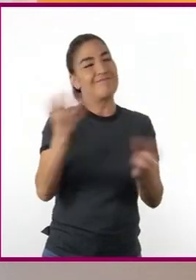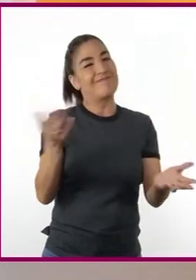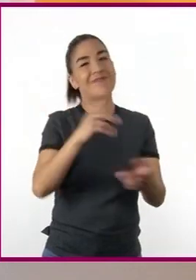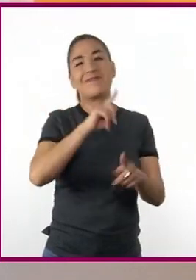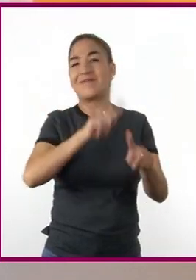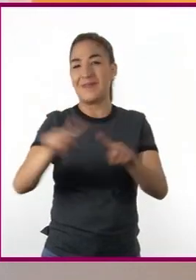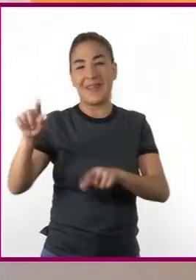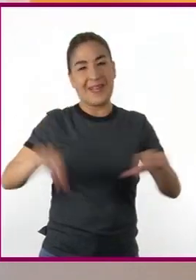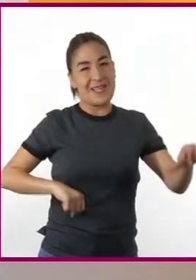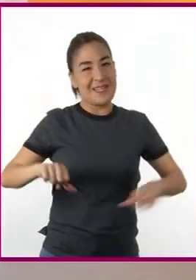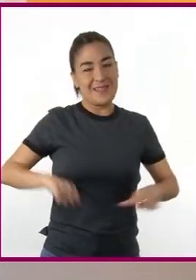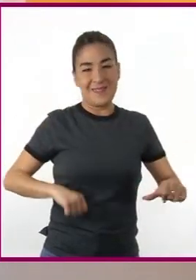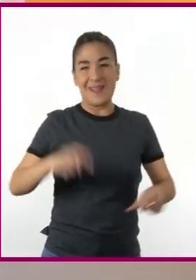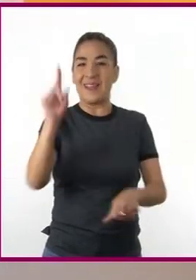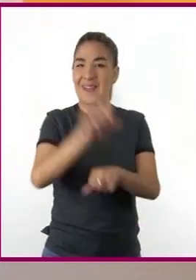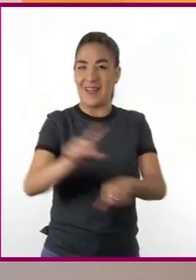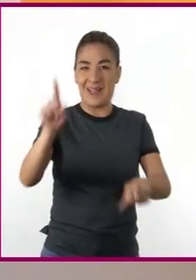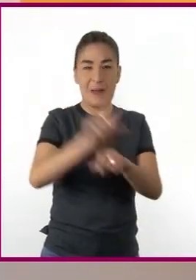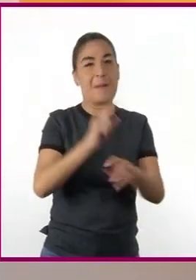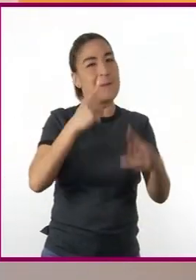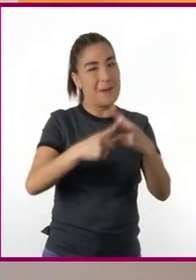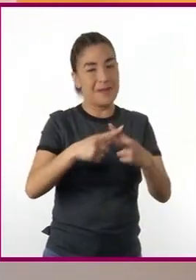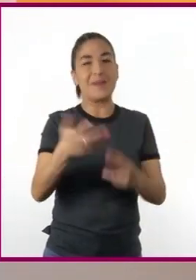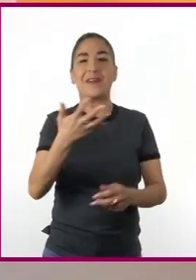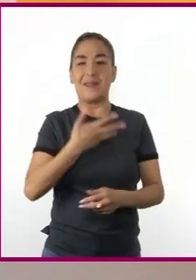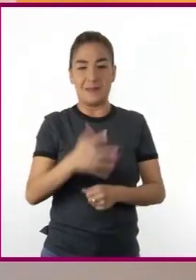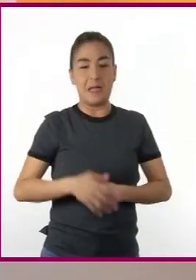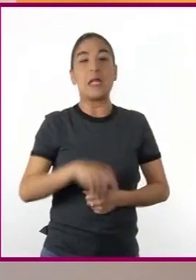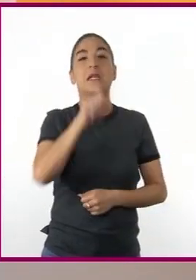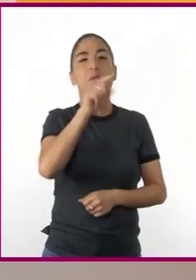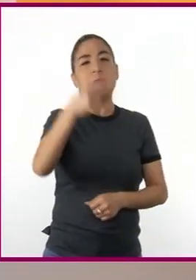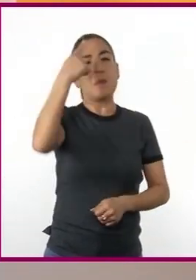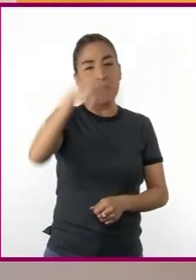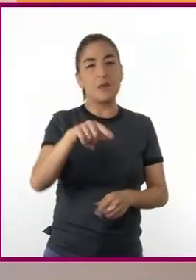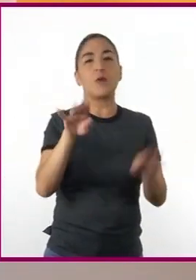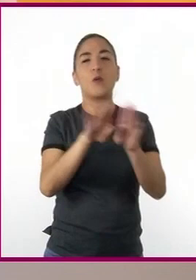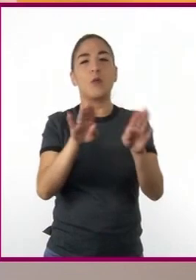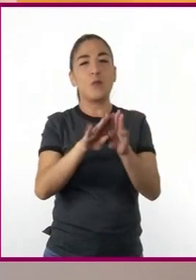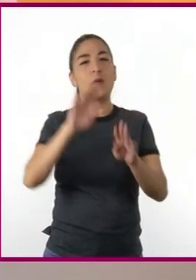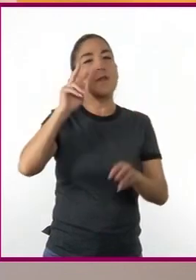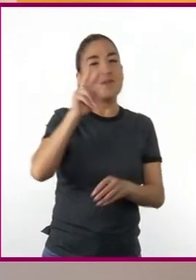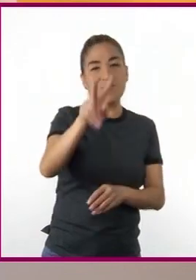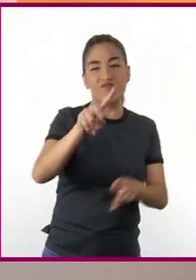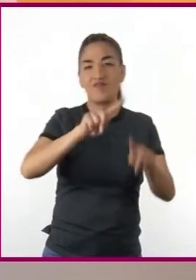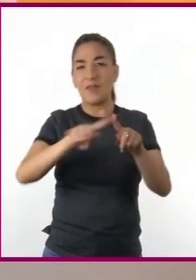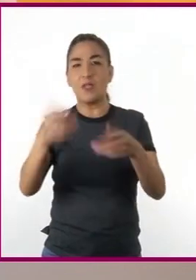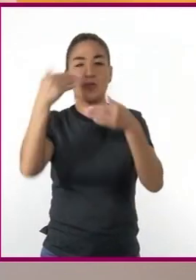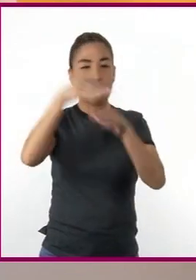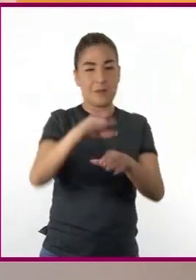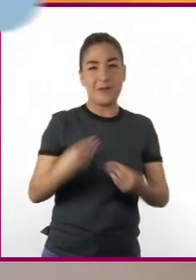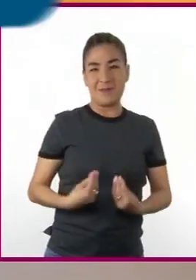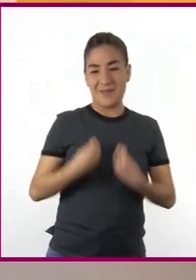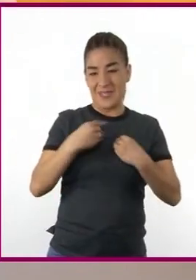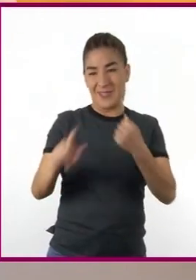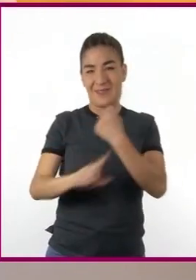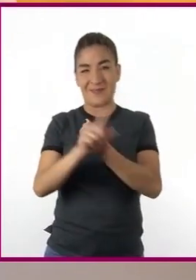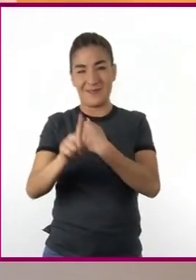lados. Además, nos ayudan a desarrollar un punto de vista diferente sobre los problemas de la vida